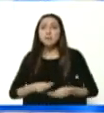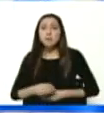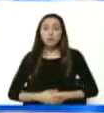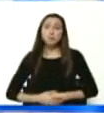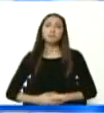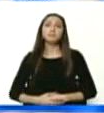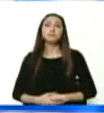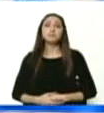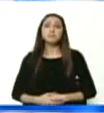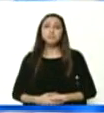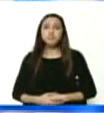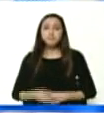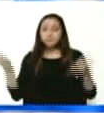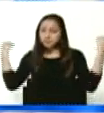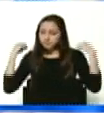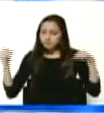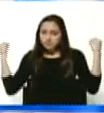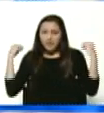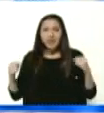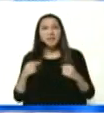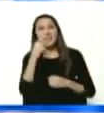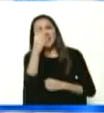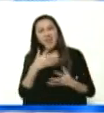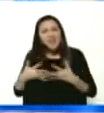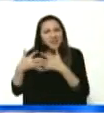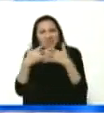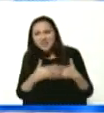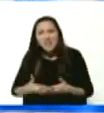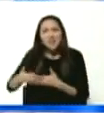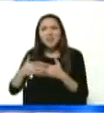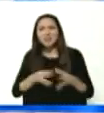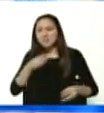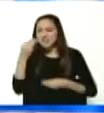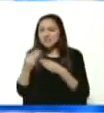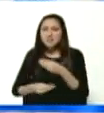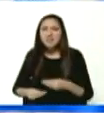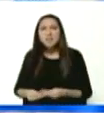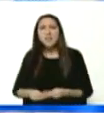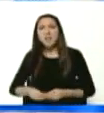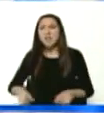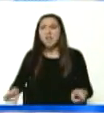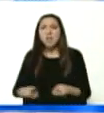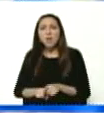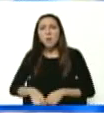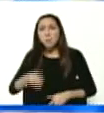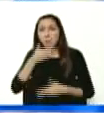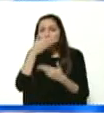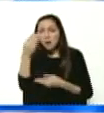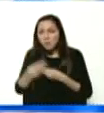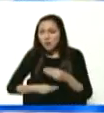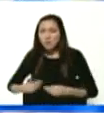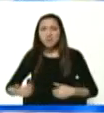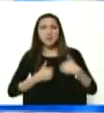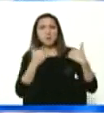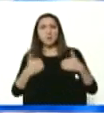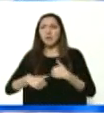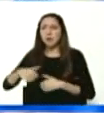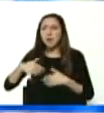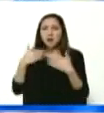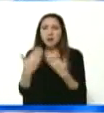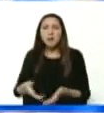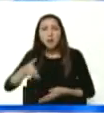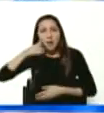inmateriales, prácticas imperialistas que constituyen delitos de lesa humanidad al procurar sufrimiento en la ciudadanía